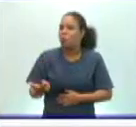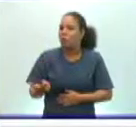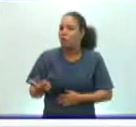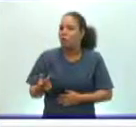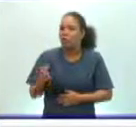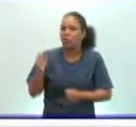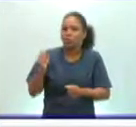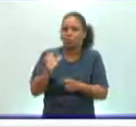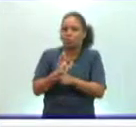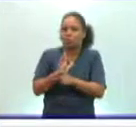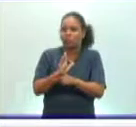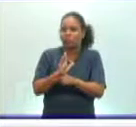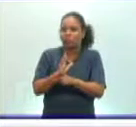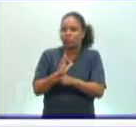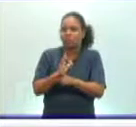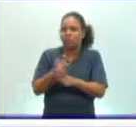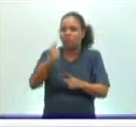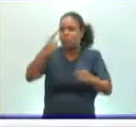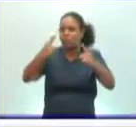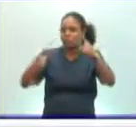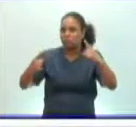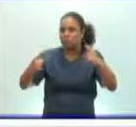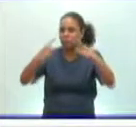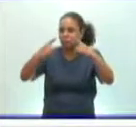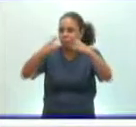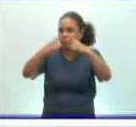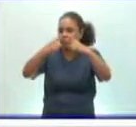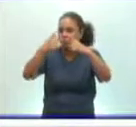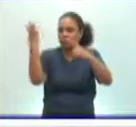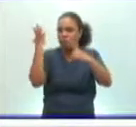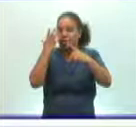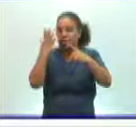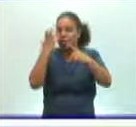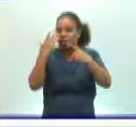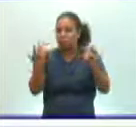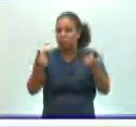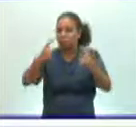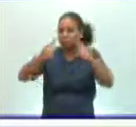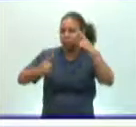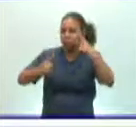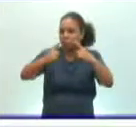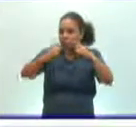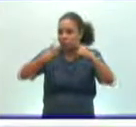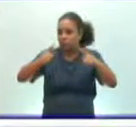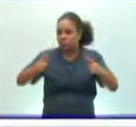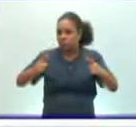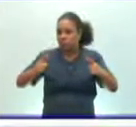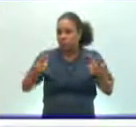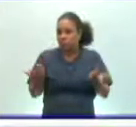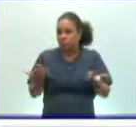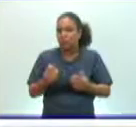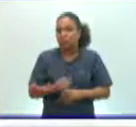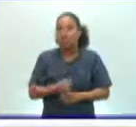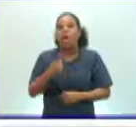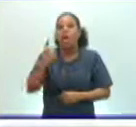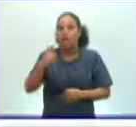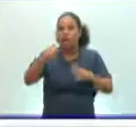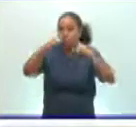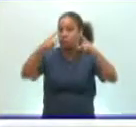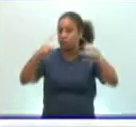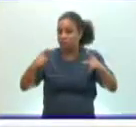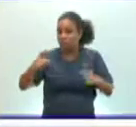origen común de las semirrectas en este caso? ¿Quiénes son las semirrectas? Las semirrectas aquí